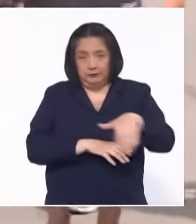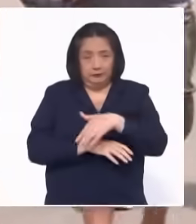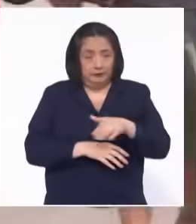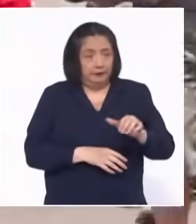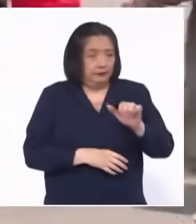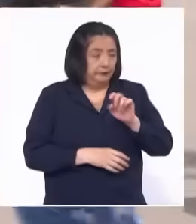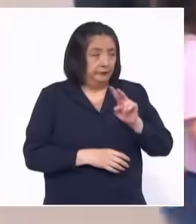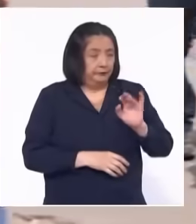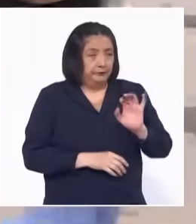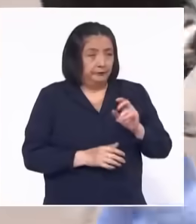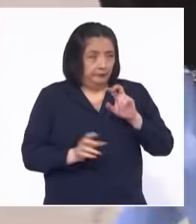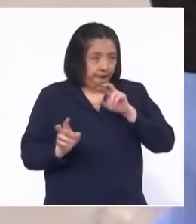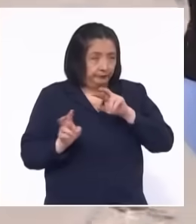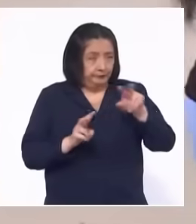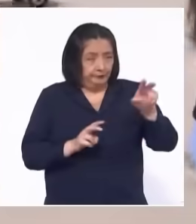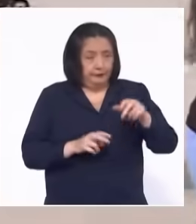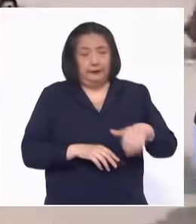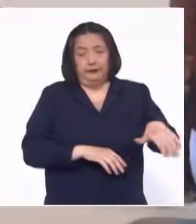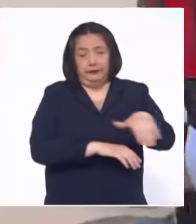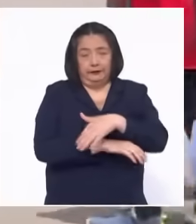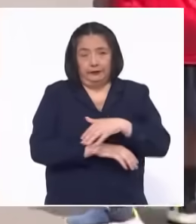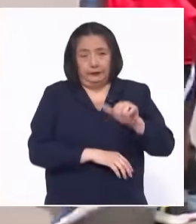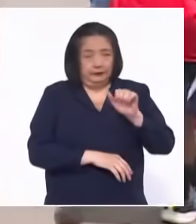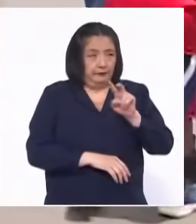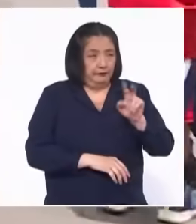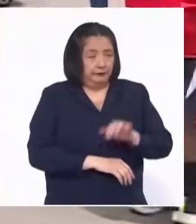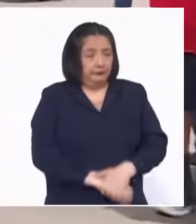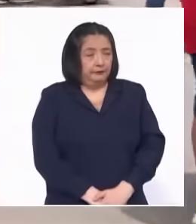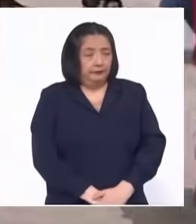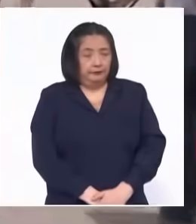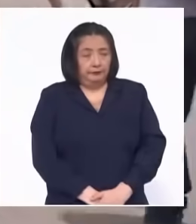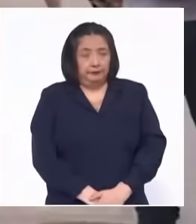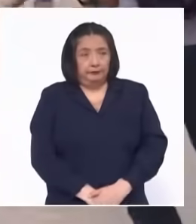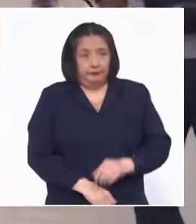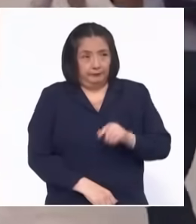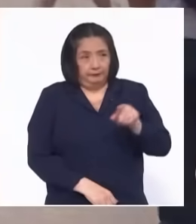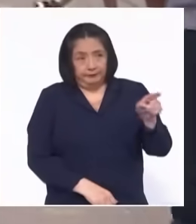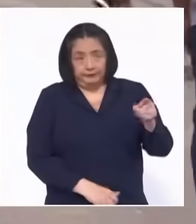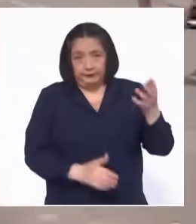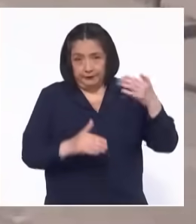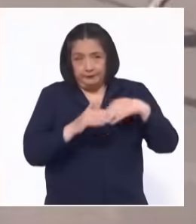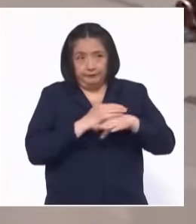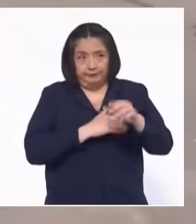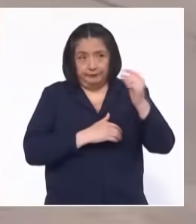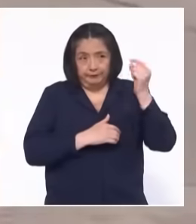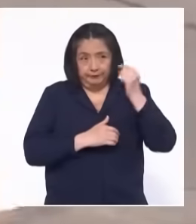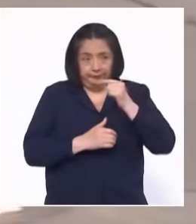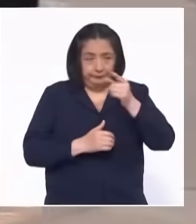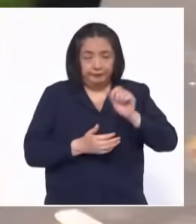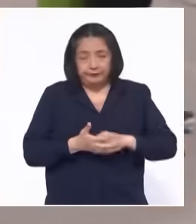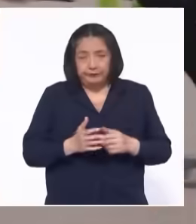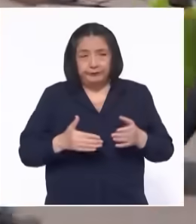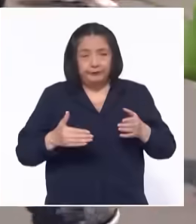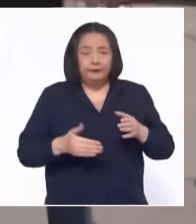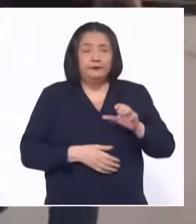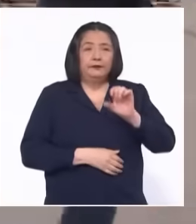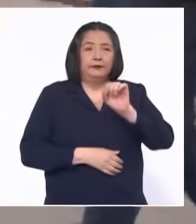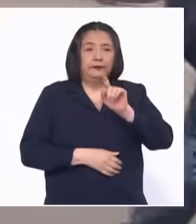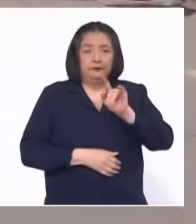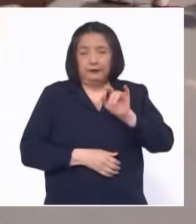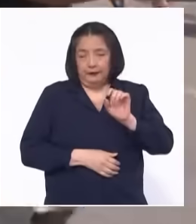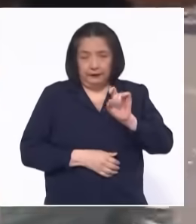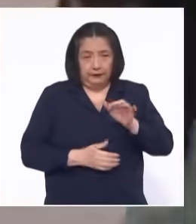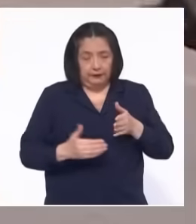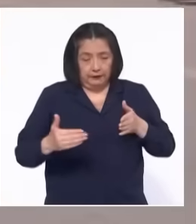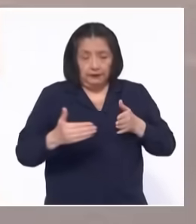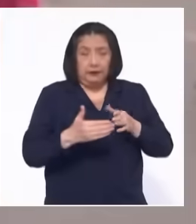Aviación, mira cómo está la avenida Aviación. Ya, vamos a avanzar. Esta es la principal entrada de Gamarra, que es Sebastián Barranca